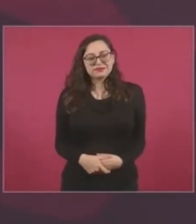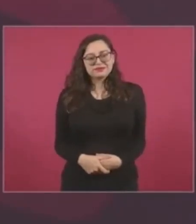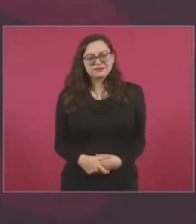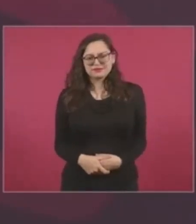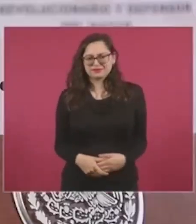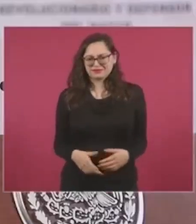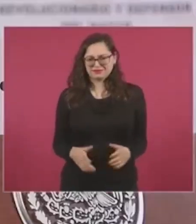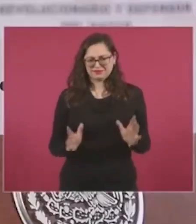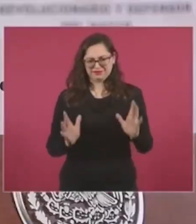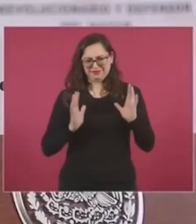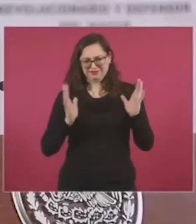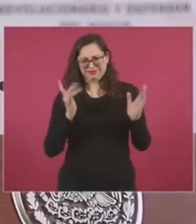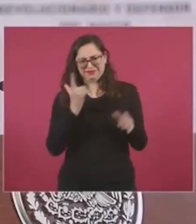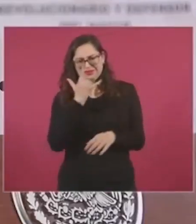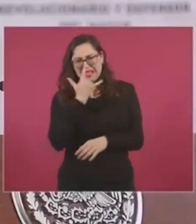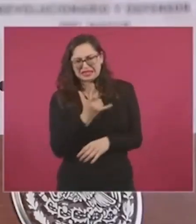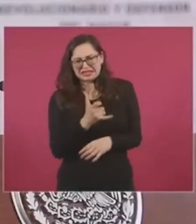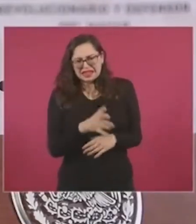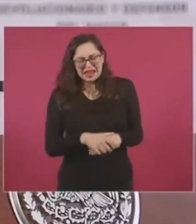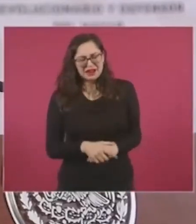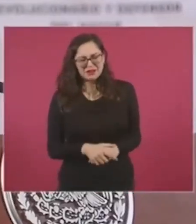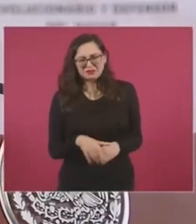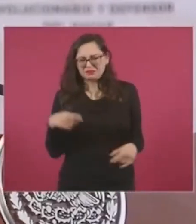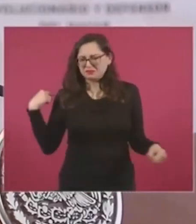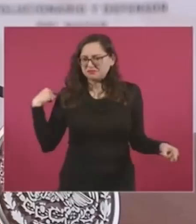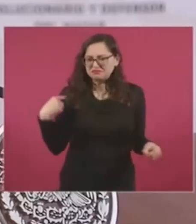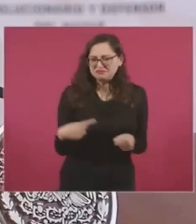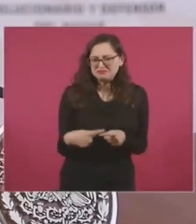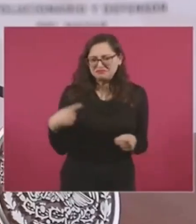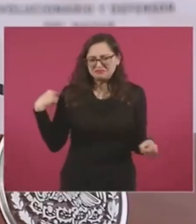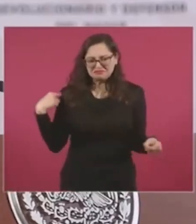han habido, como tú lo señalas, ¿no?